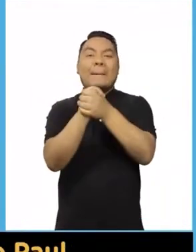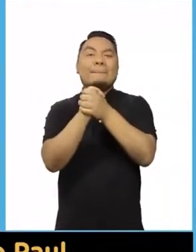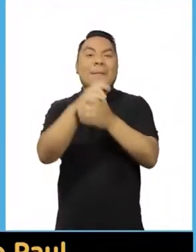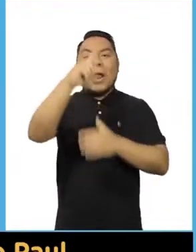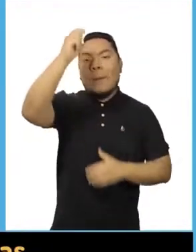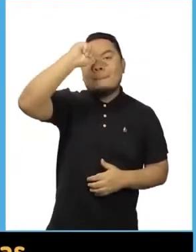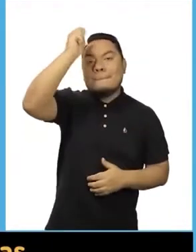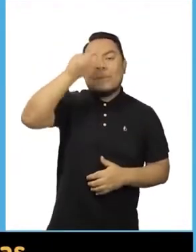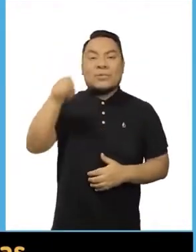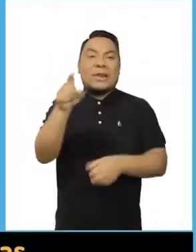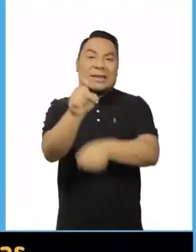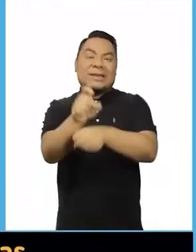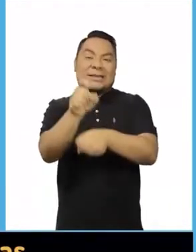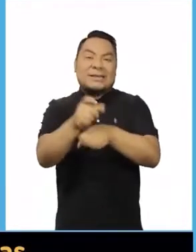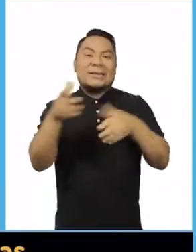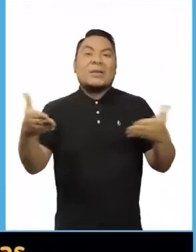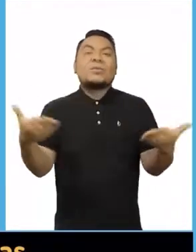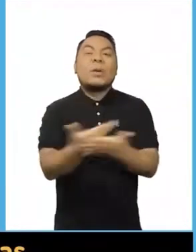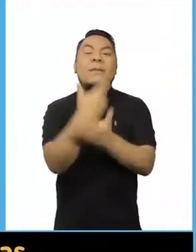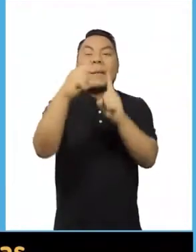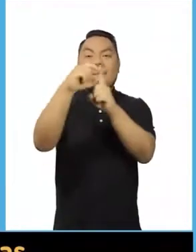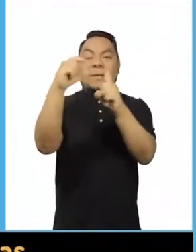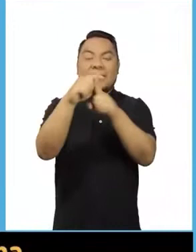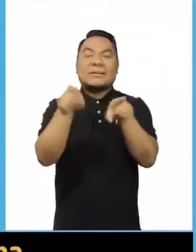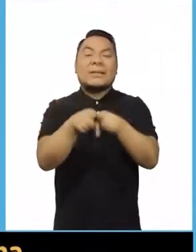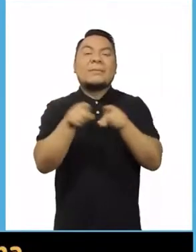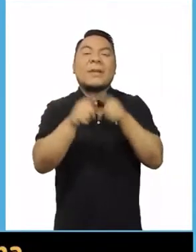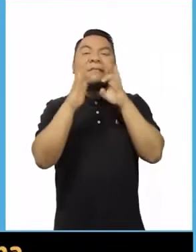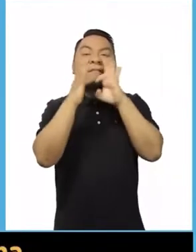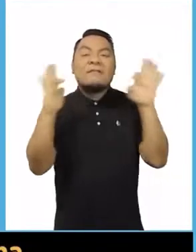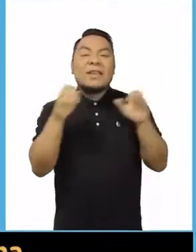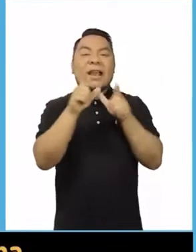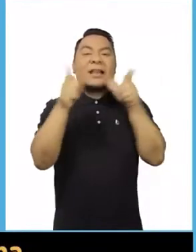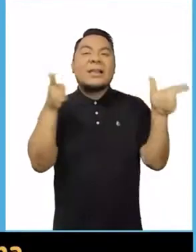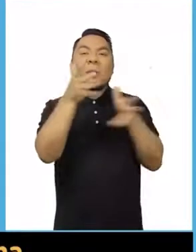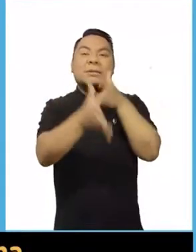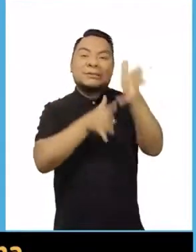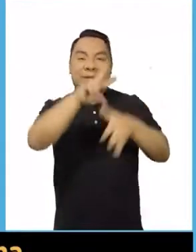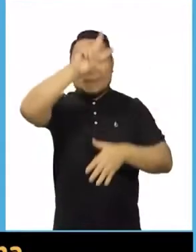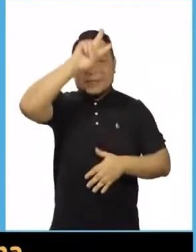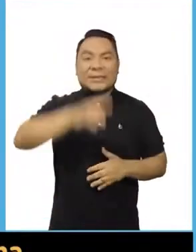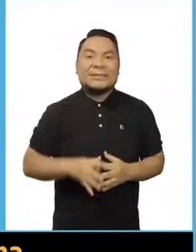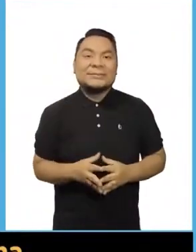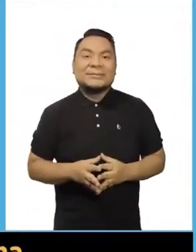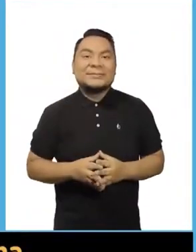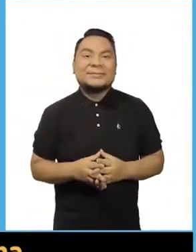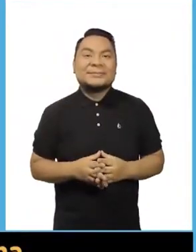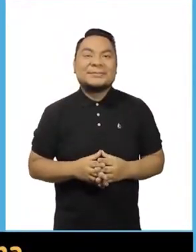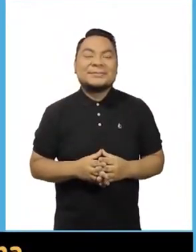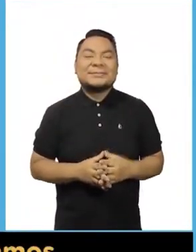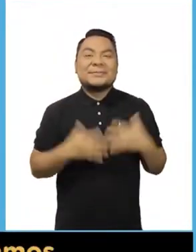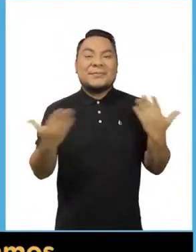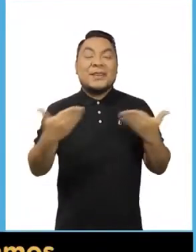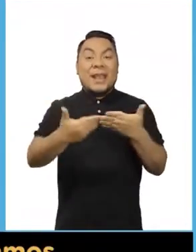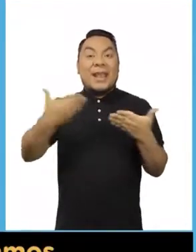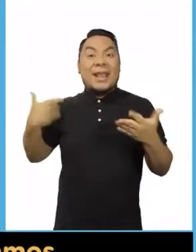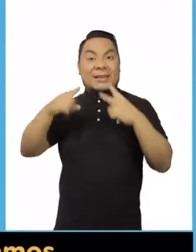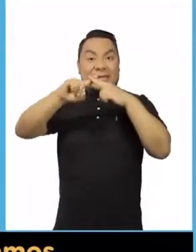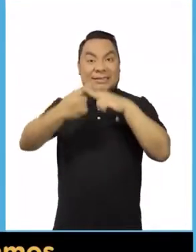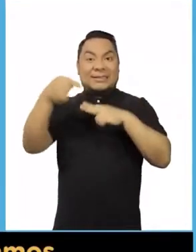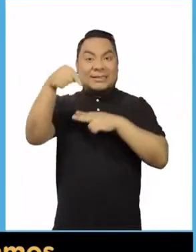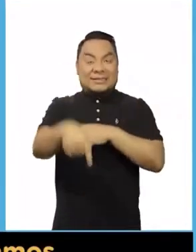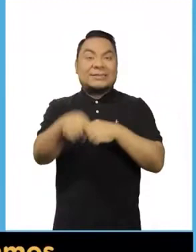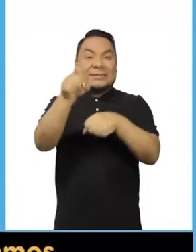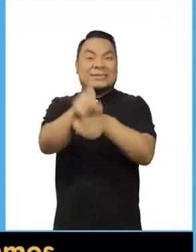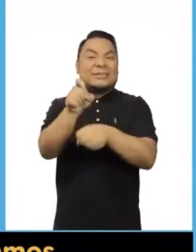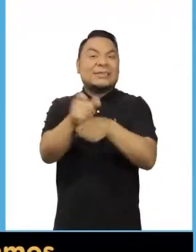amigo Paul, quien nos enseñará nuevas palabras y frases en lengua de señas peruana. Antes de